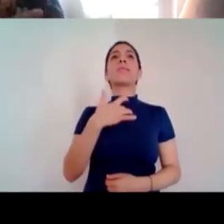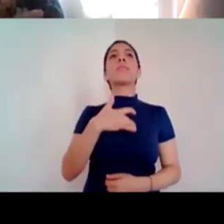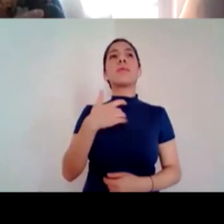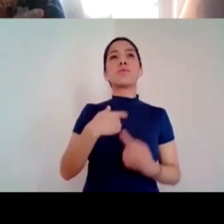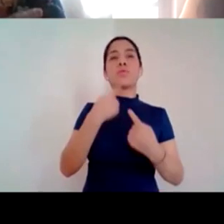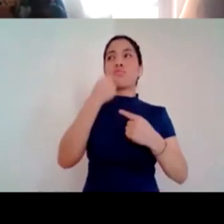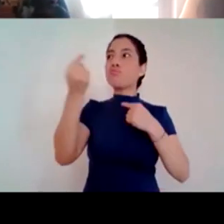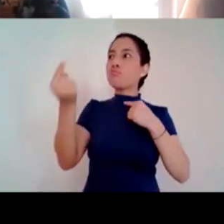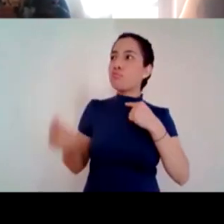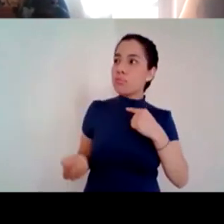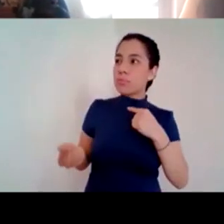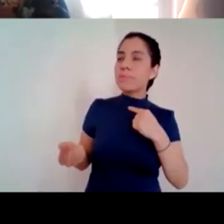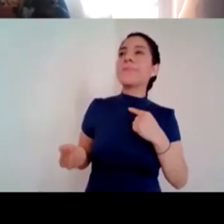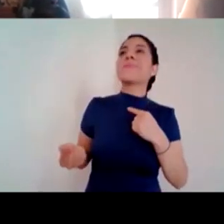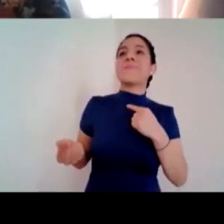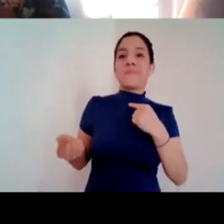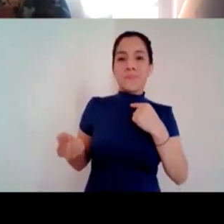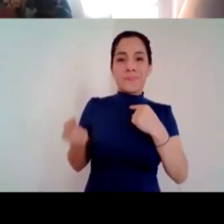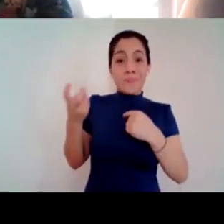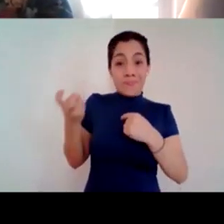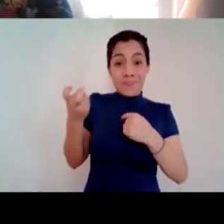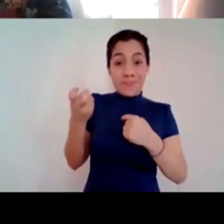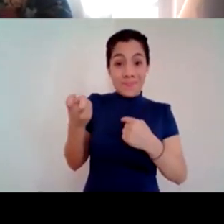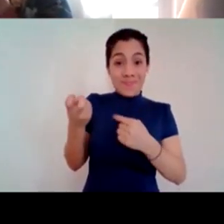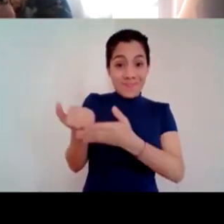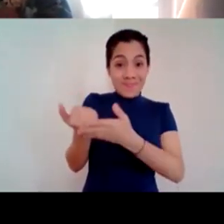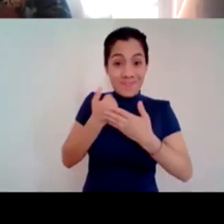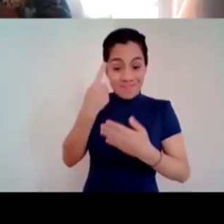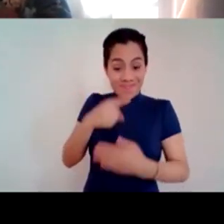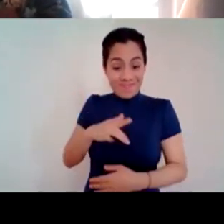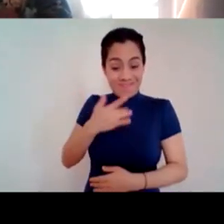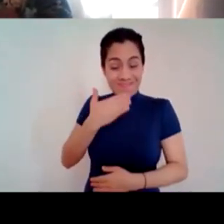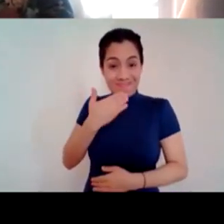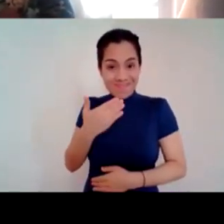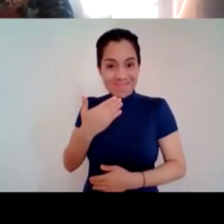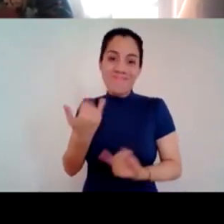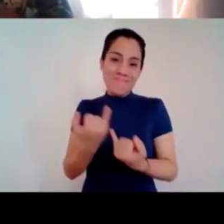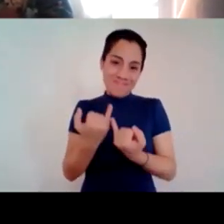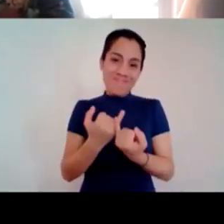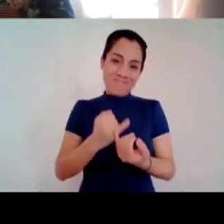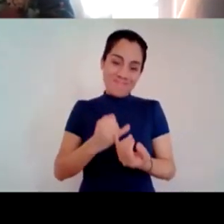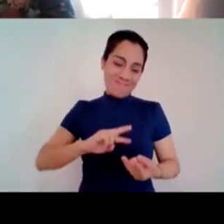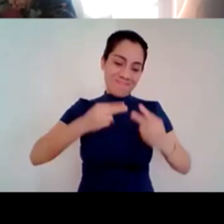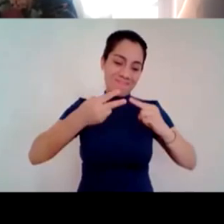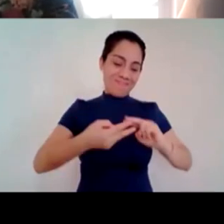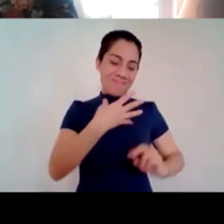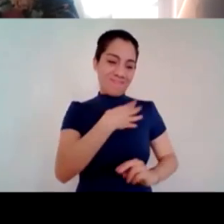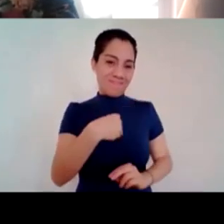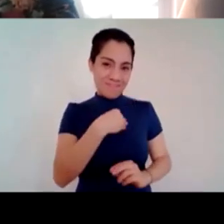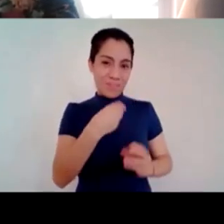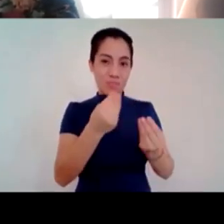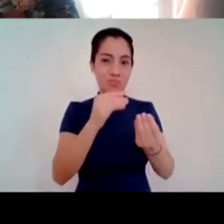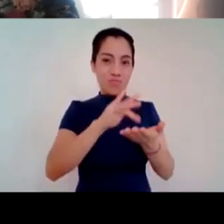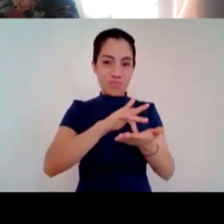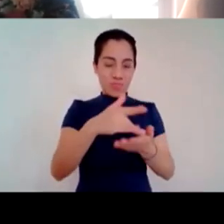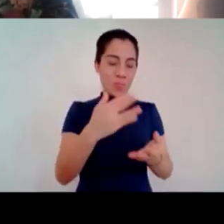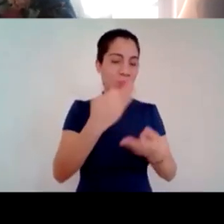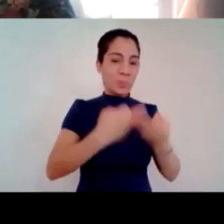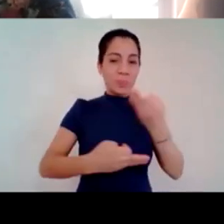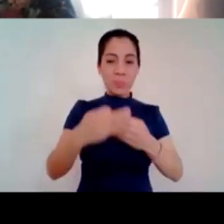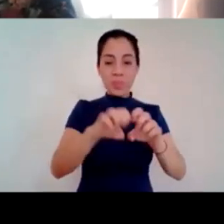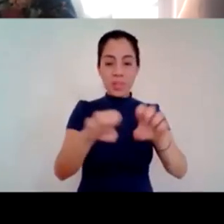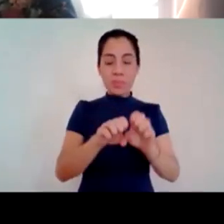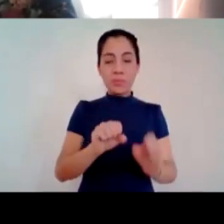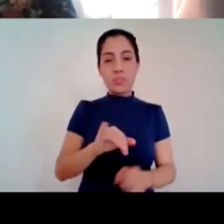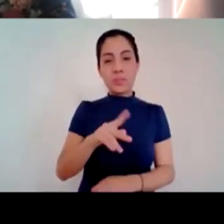práctica cotidiana muchísimas gracias te haré Sandra Alejandro los intérpretes y al equipo disciplina un placer gracias